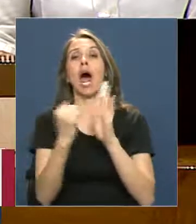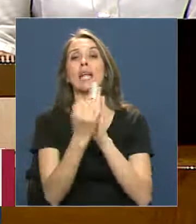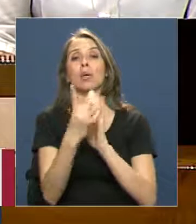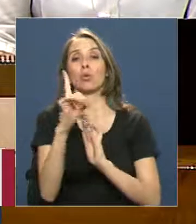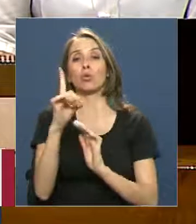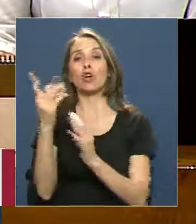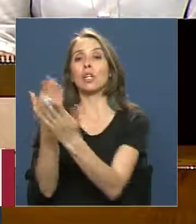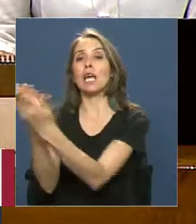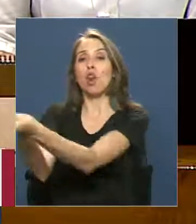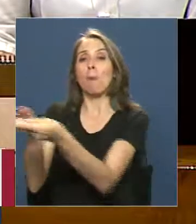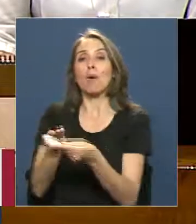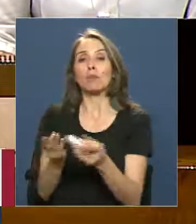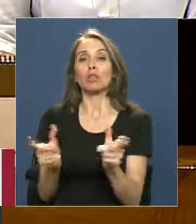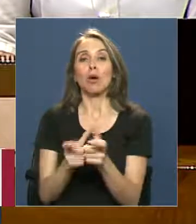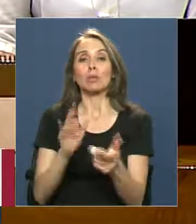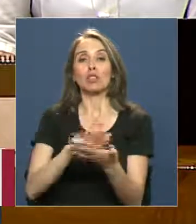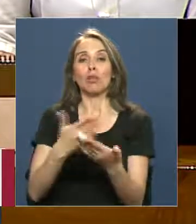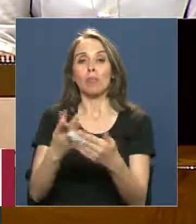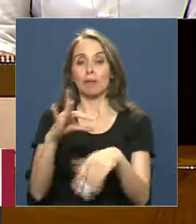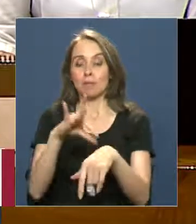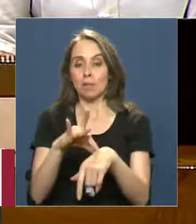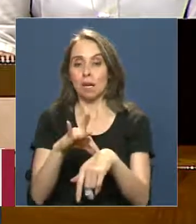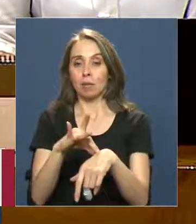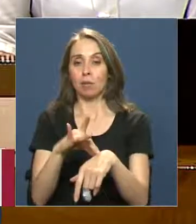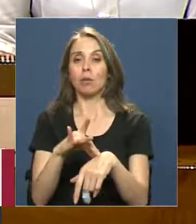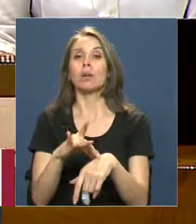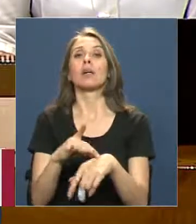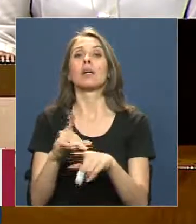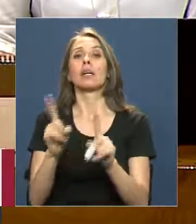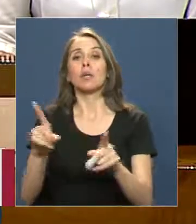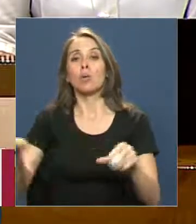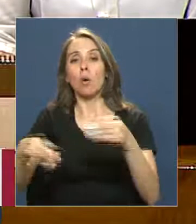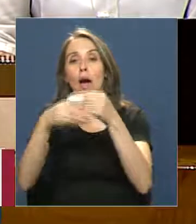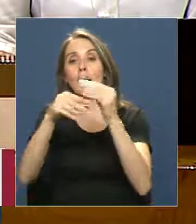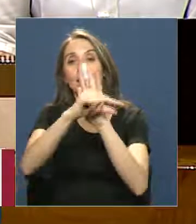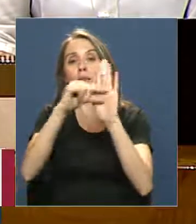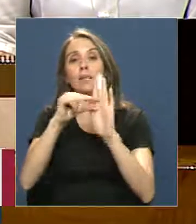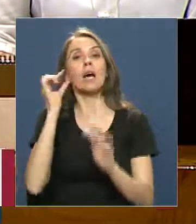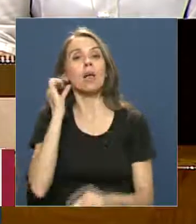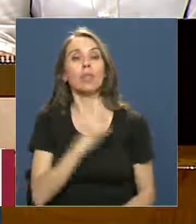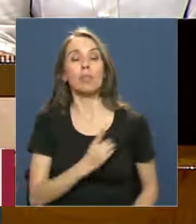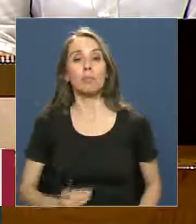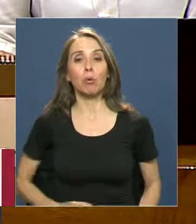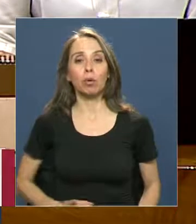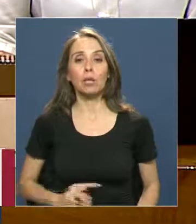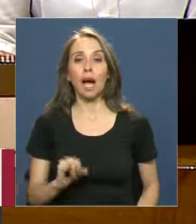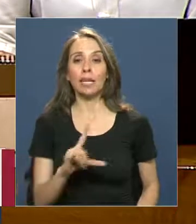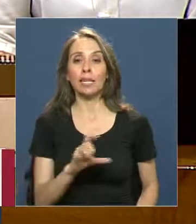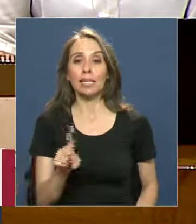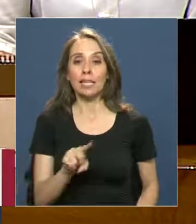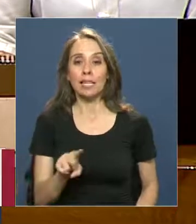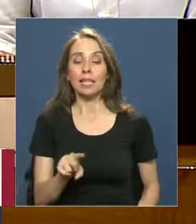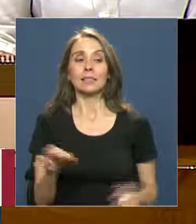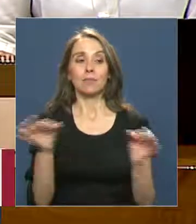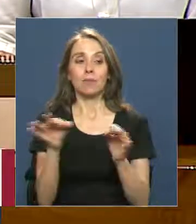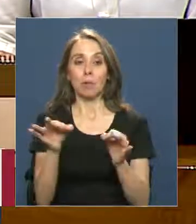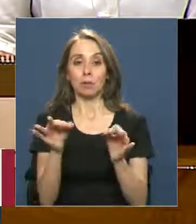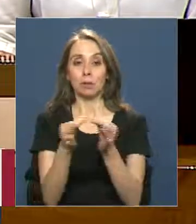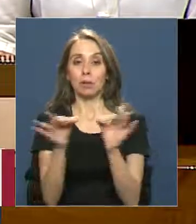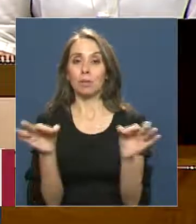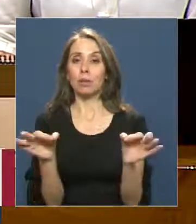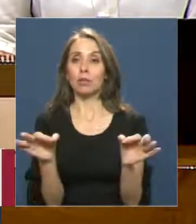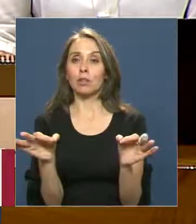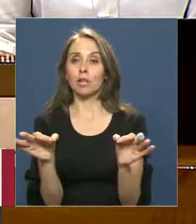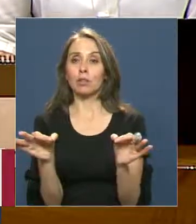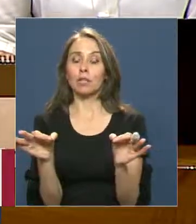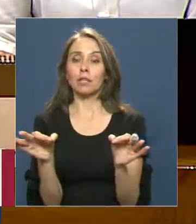por la Comisión de Salud, considerando la indicación de la diputada señora Pamela Giles del siguiente tenor.